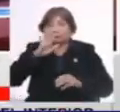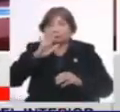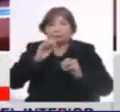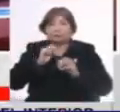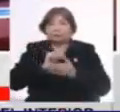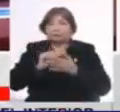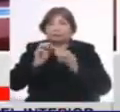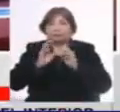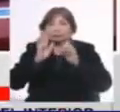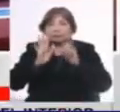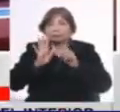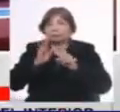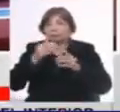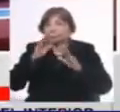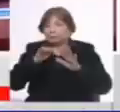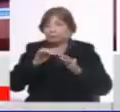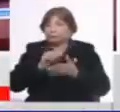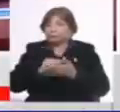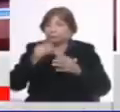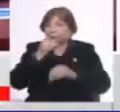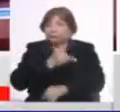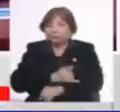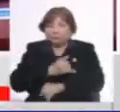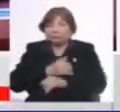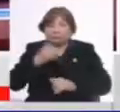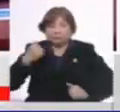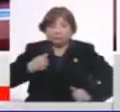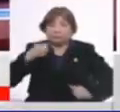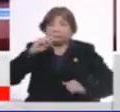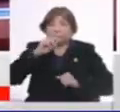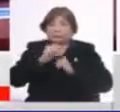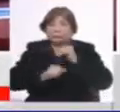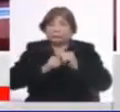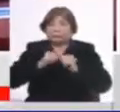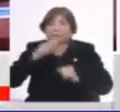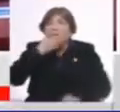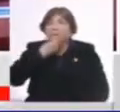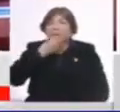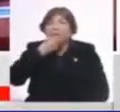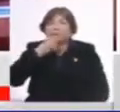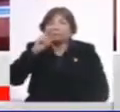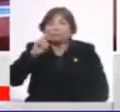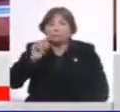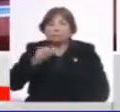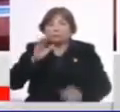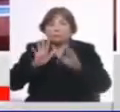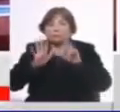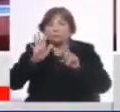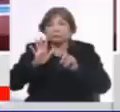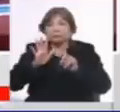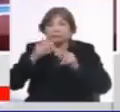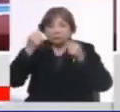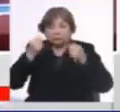meses, 6 días en la institución, que el año 2016, en diciembre de 2016, tomé